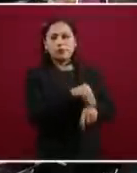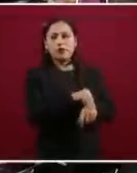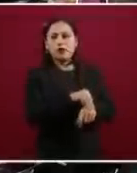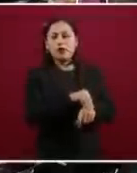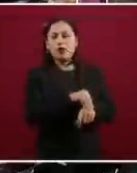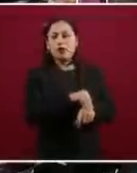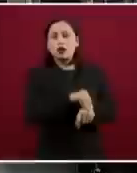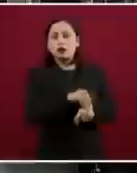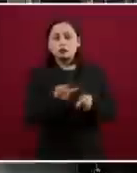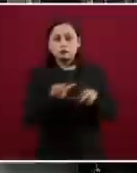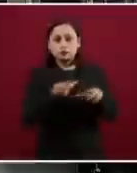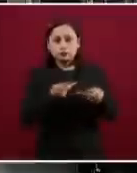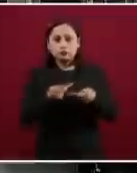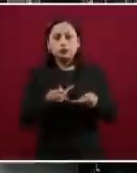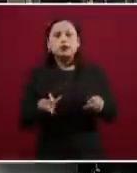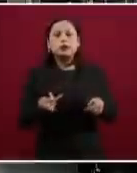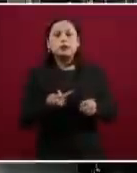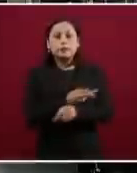lo que sucedió